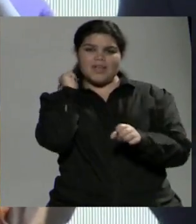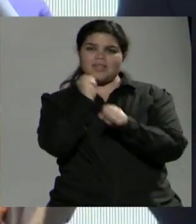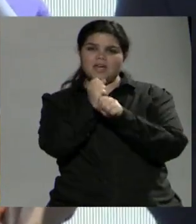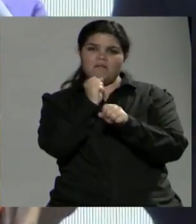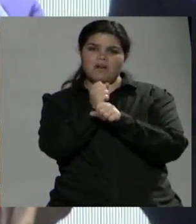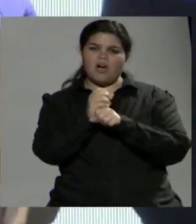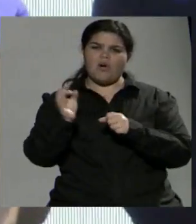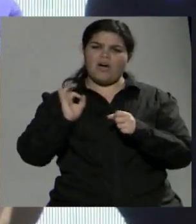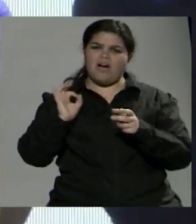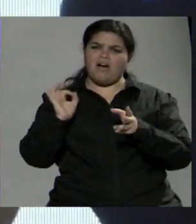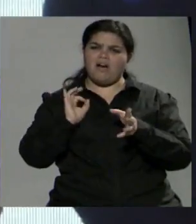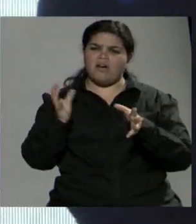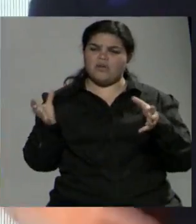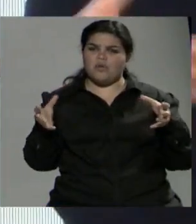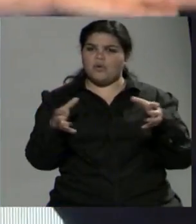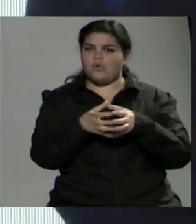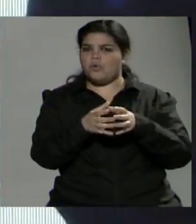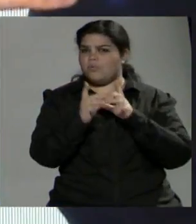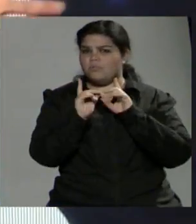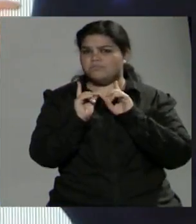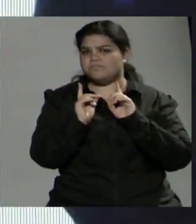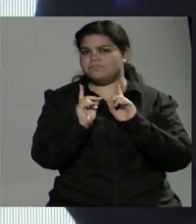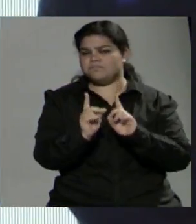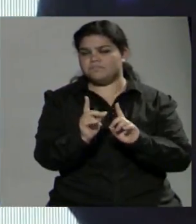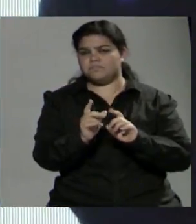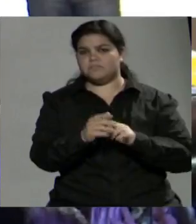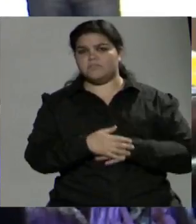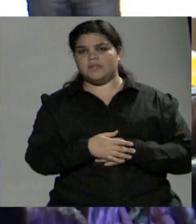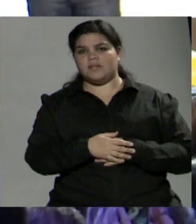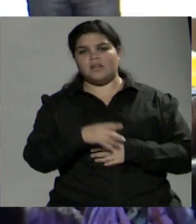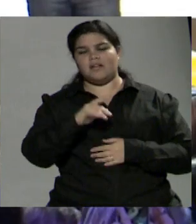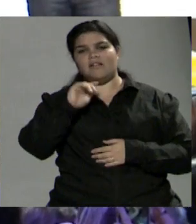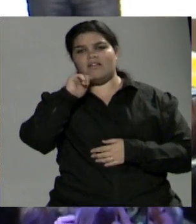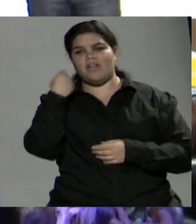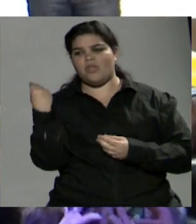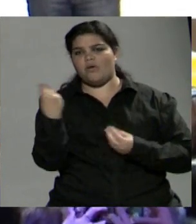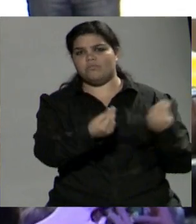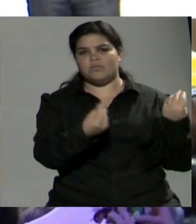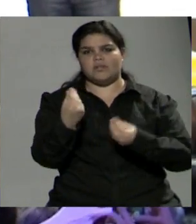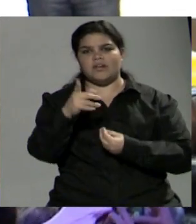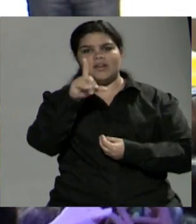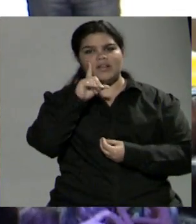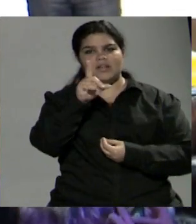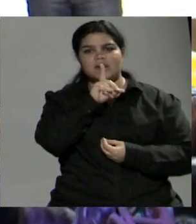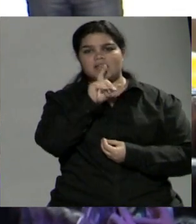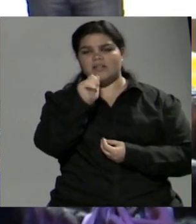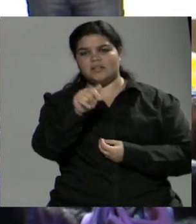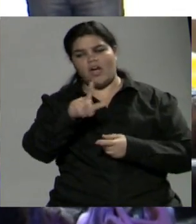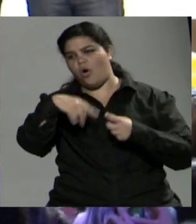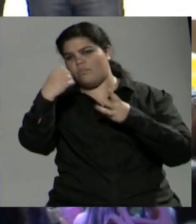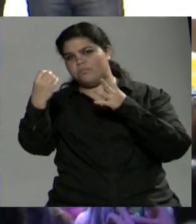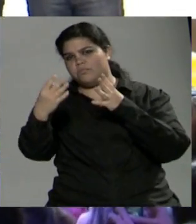años y con maravillosas incorporaciones como Lilita, Mario y varios